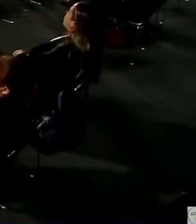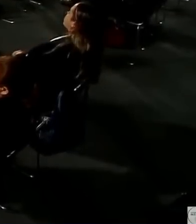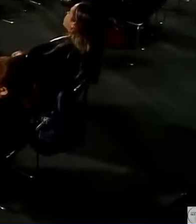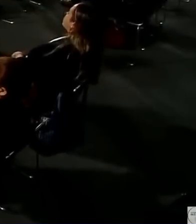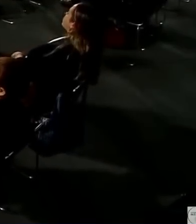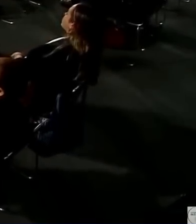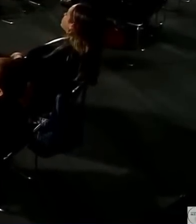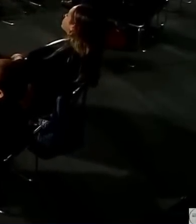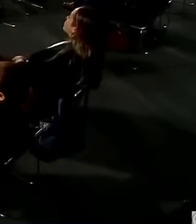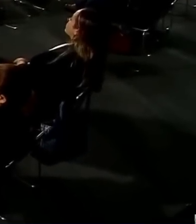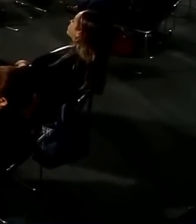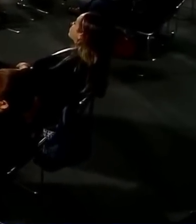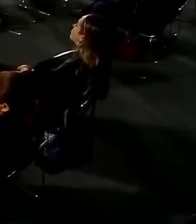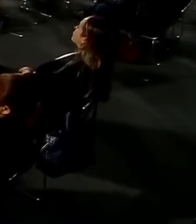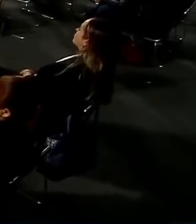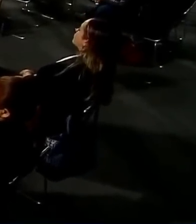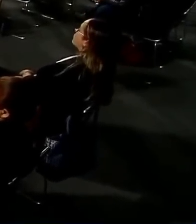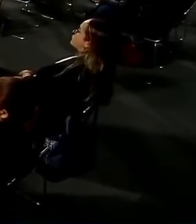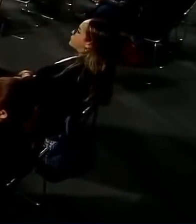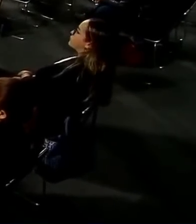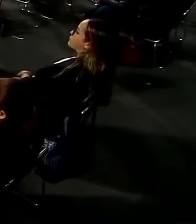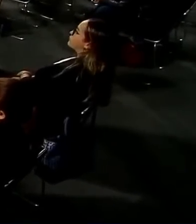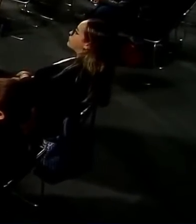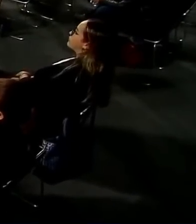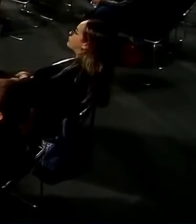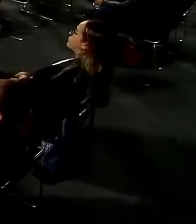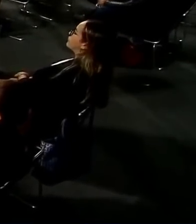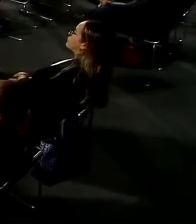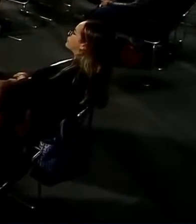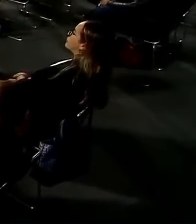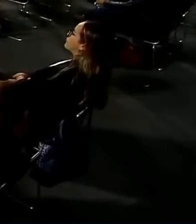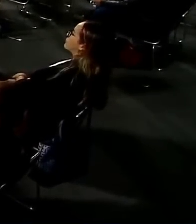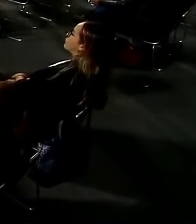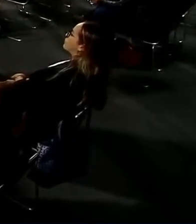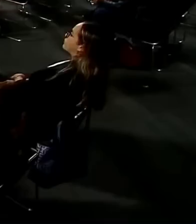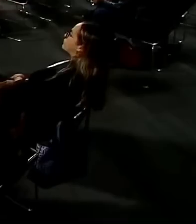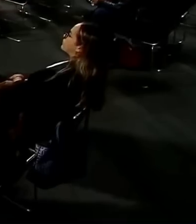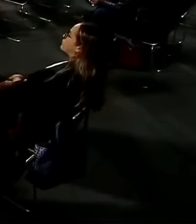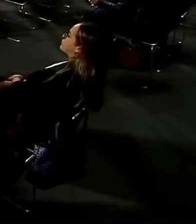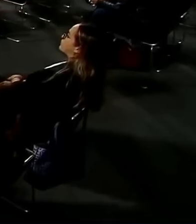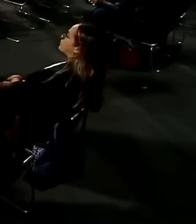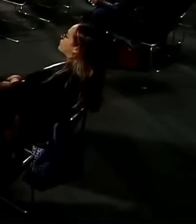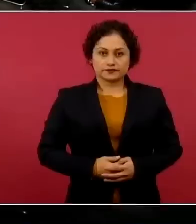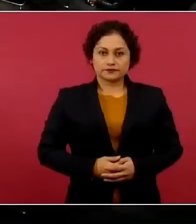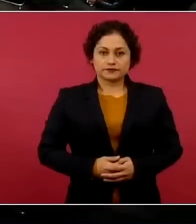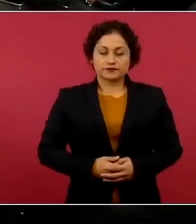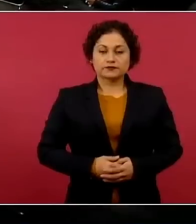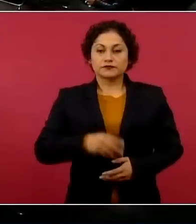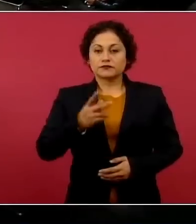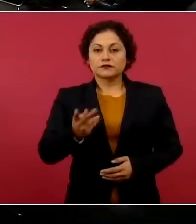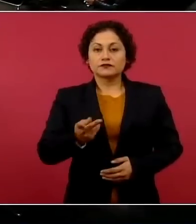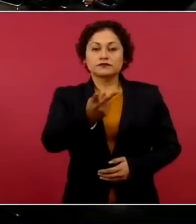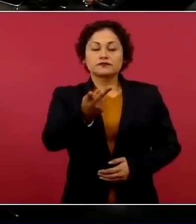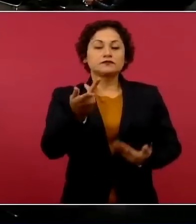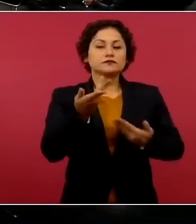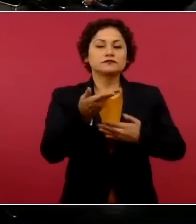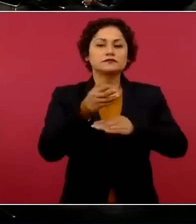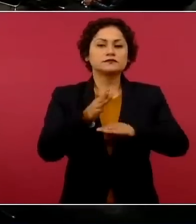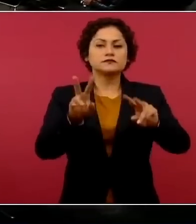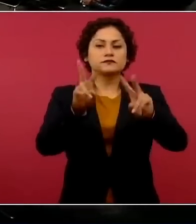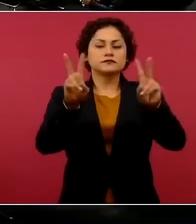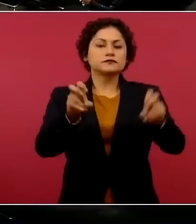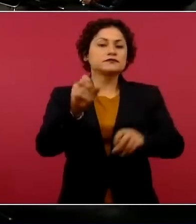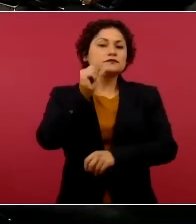Gracias, Arturo Sánchez de ¿Cuánto? La Jornada. 5. Quisiera empezar preguntándole respecto a lo que se aprobó allá en la Cámara de Diputados de la